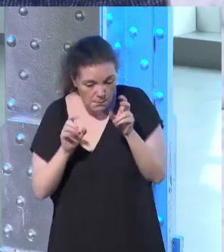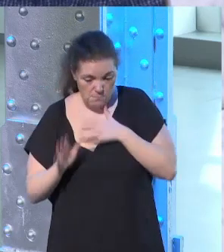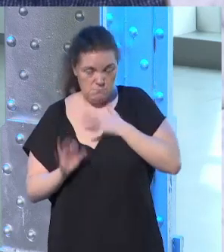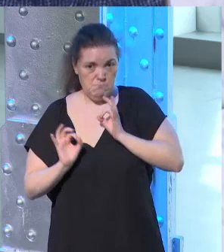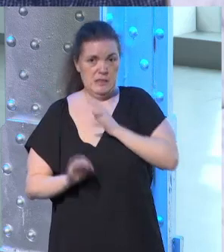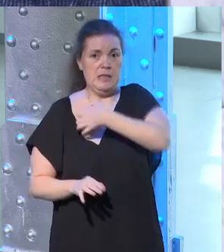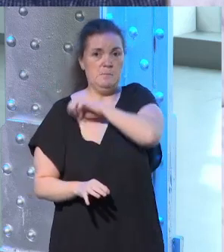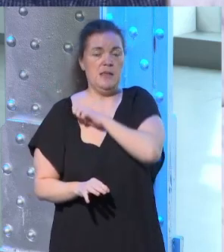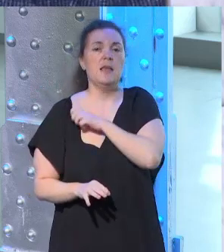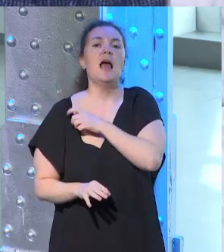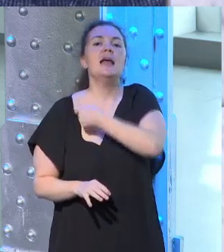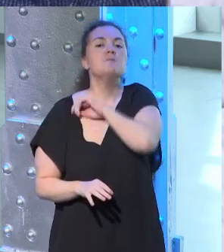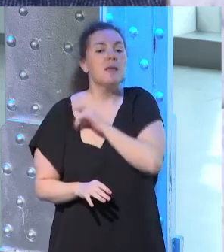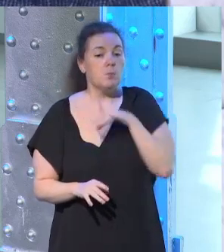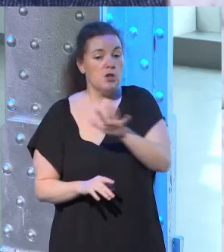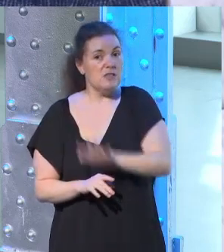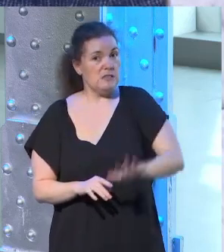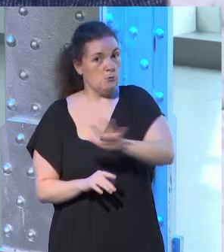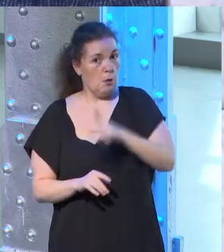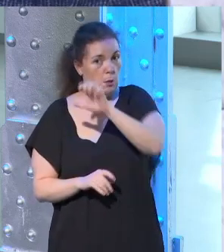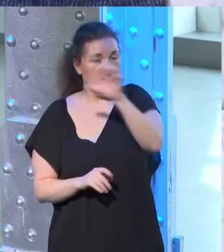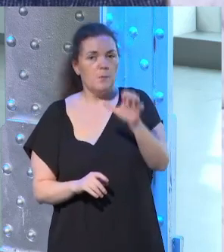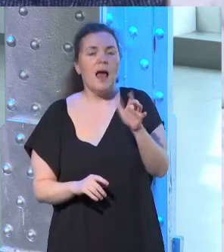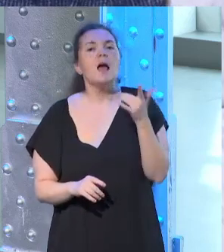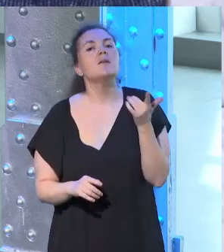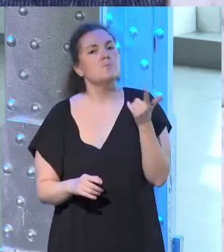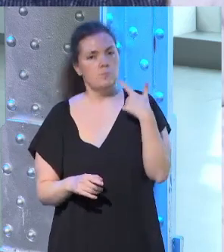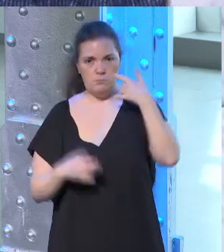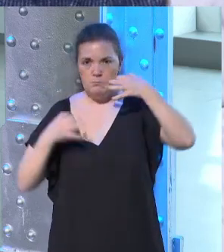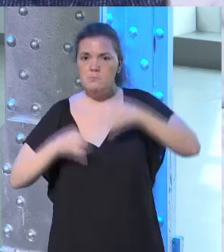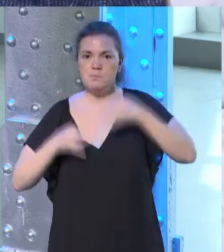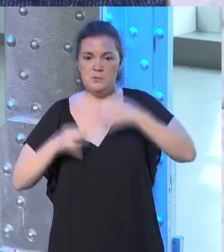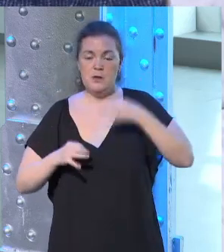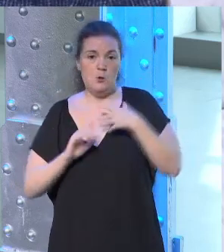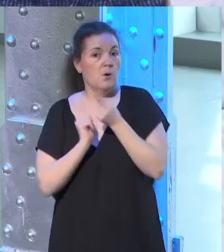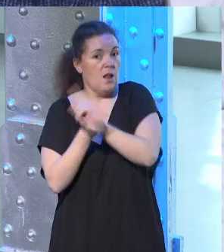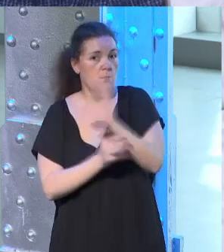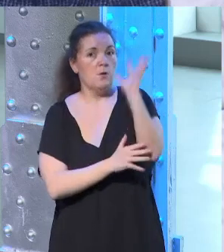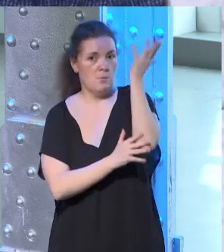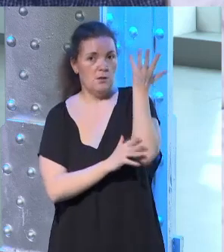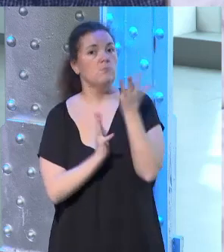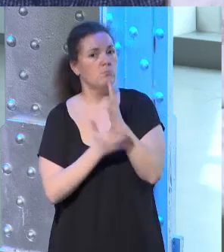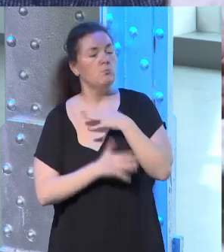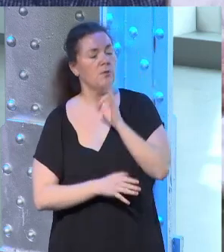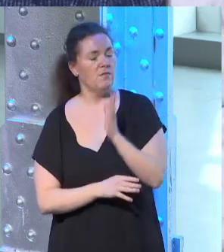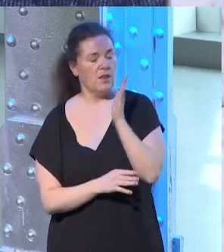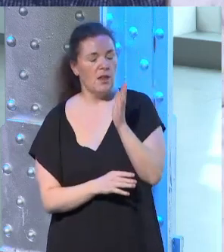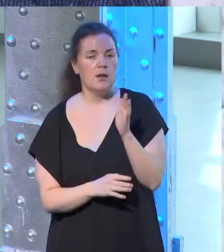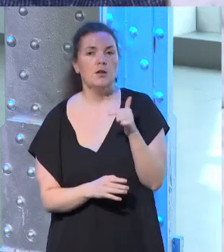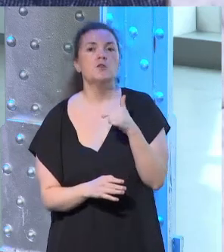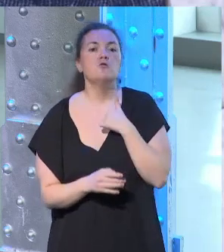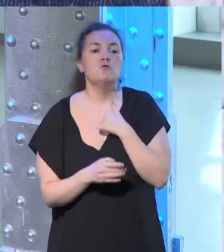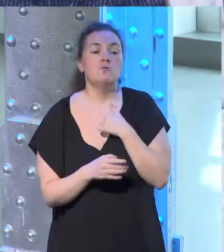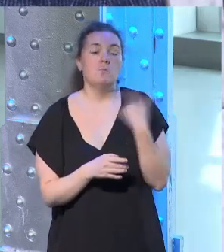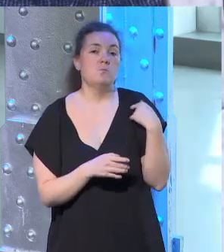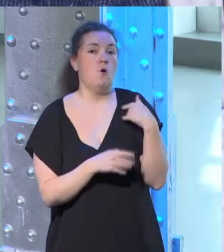español. España, por su situación geográfica, es uno de los países más expuestos a las consecuencias del cambio climático, y aquí recojo un poco lo